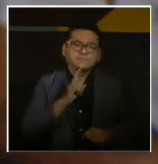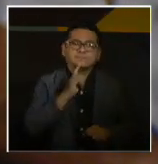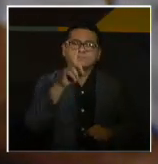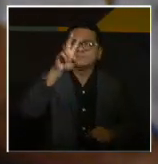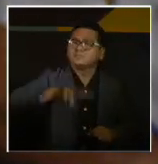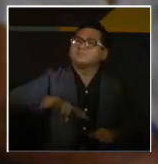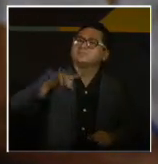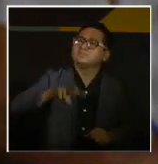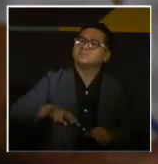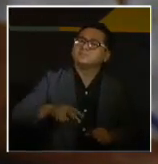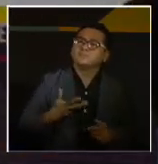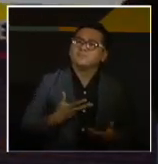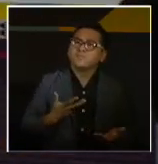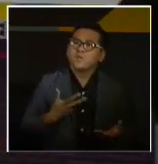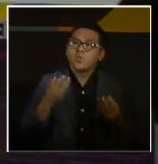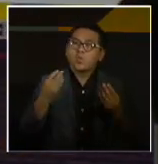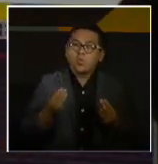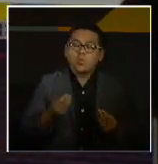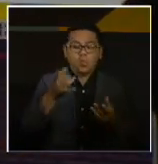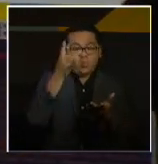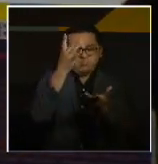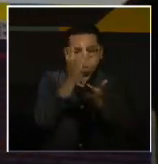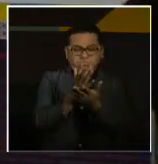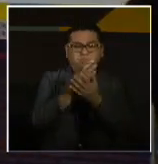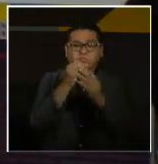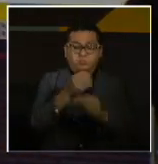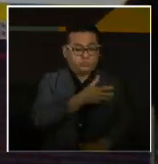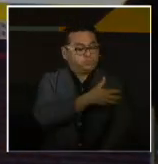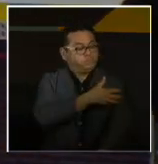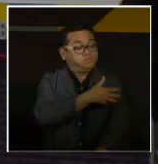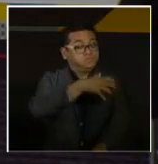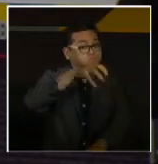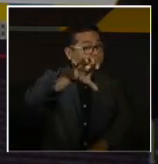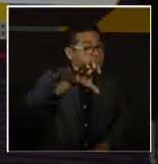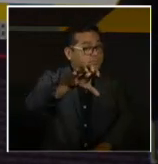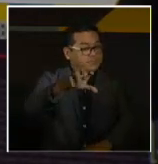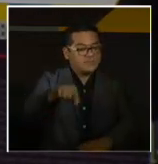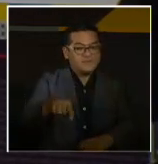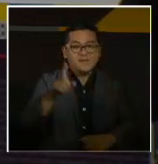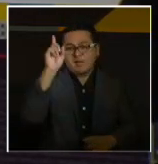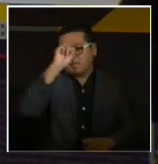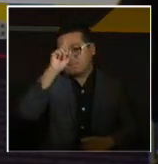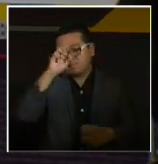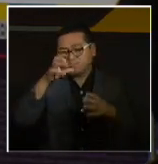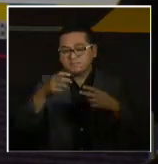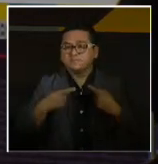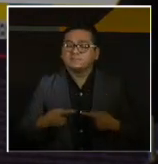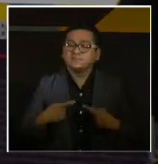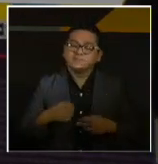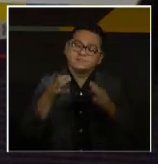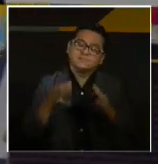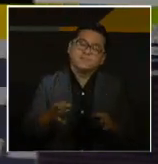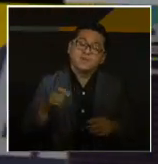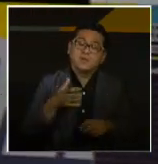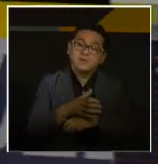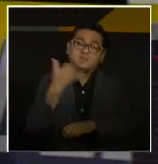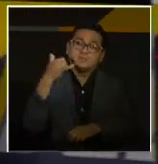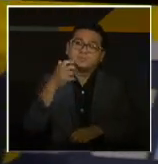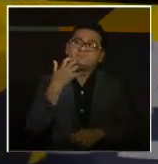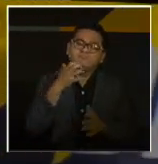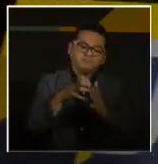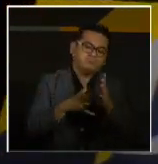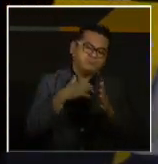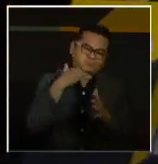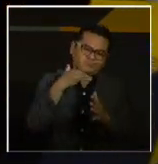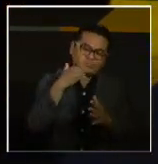que de verdad tenga un auténtico empoderamiento el Consejo Ciudadano del Sistema Estatal